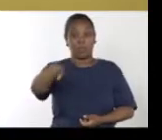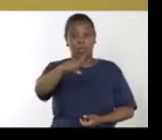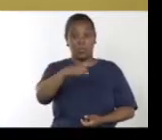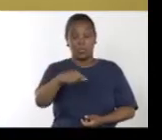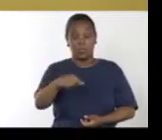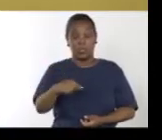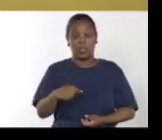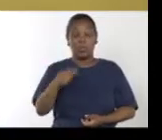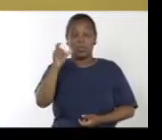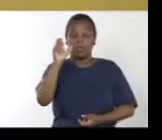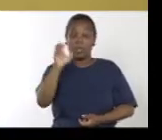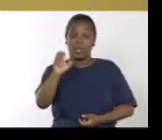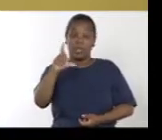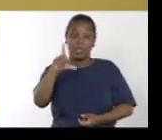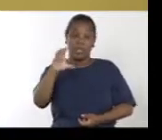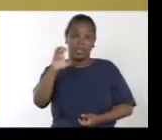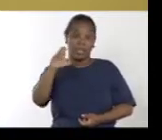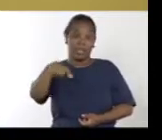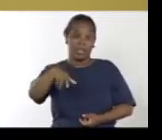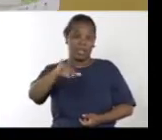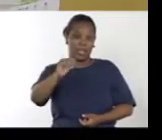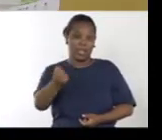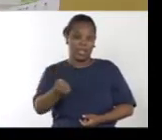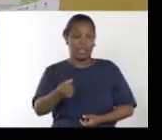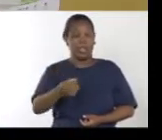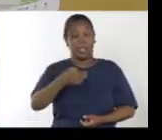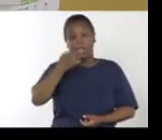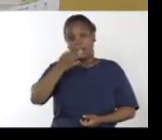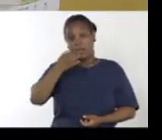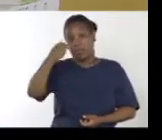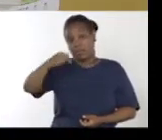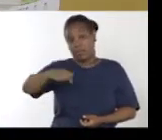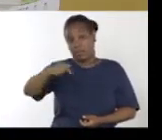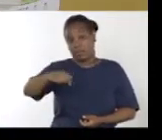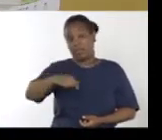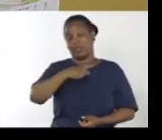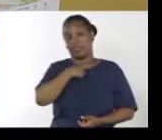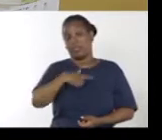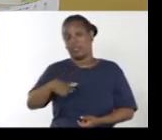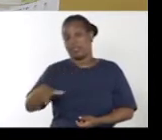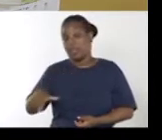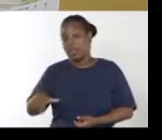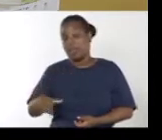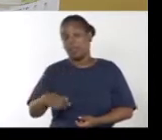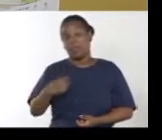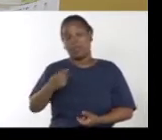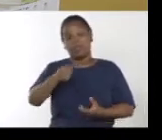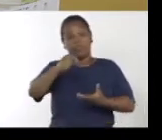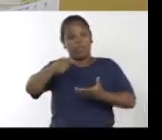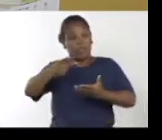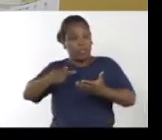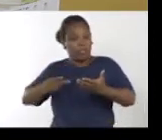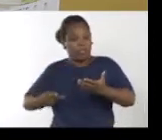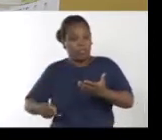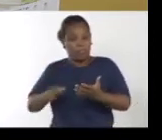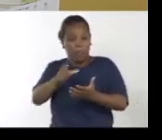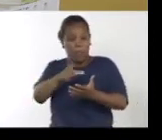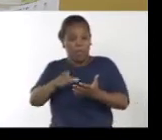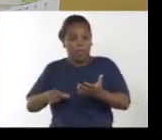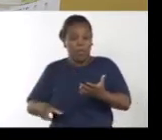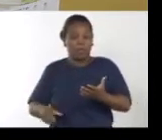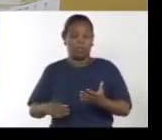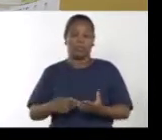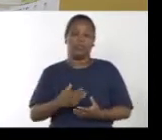¿Conocen ustedes lo que es una elegía? Les digo que en este caso se refiere a una composición poética